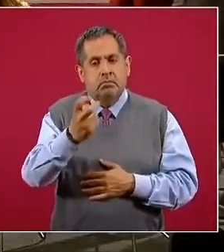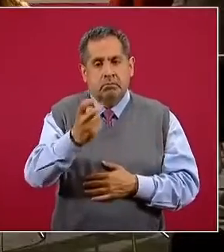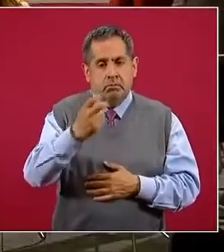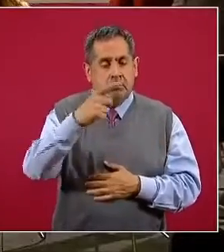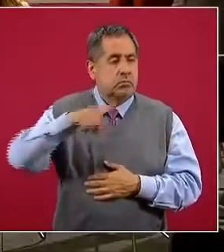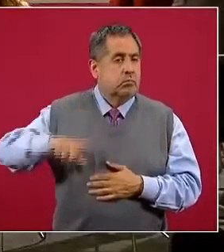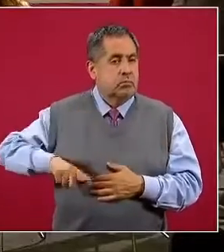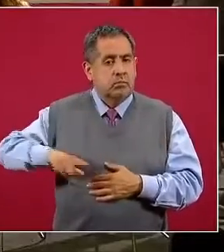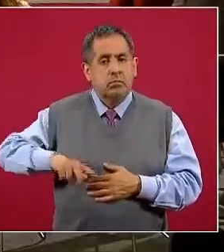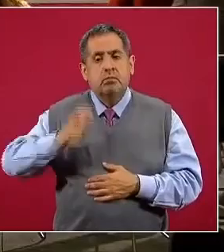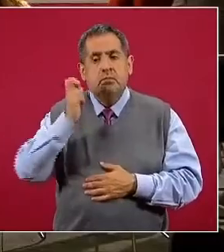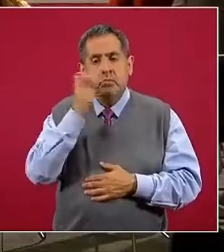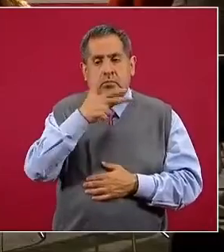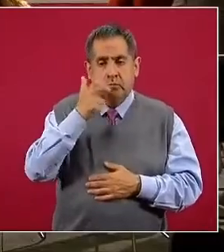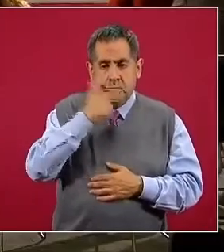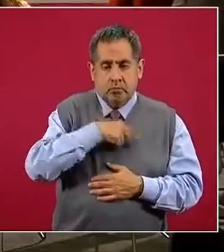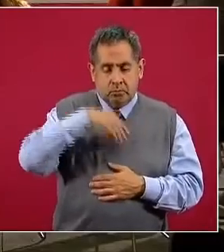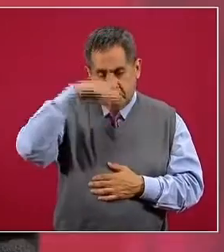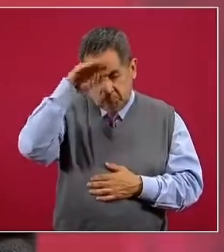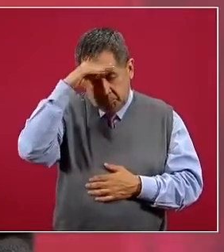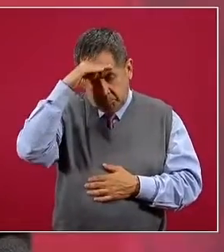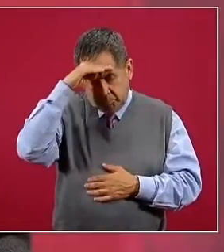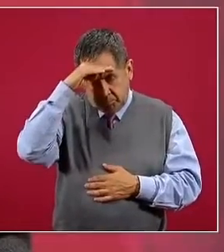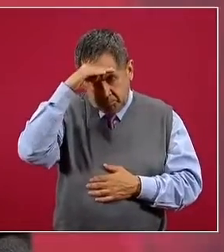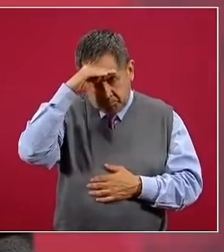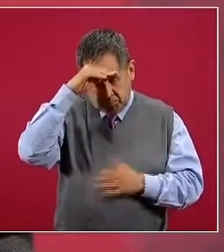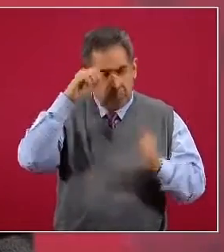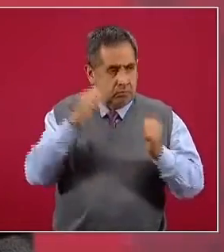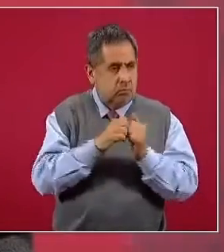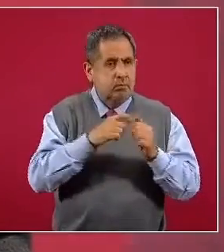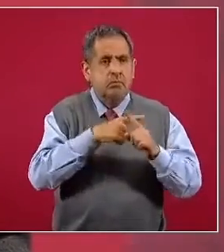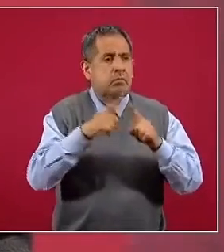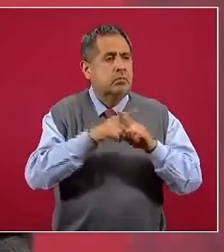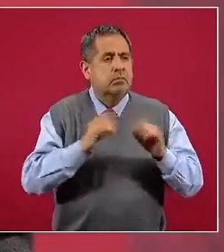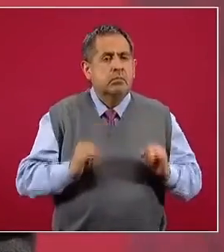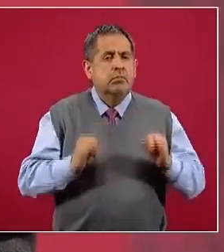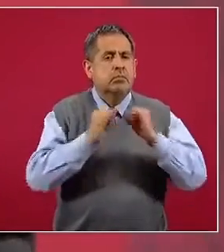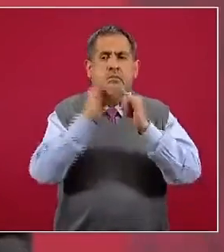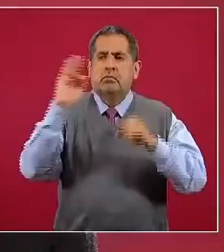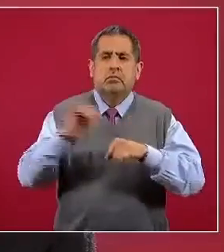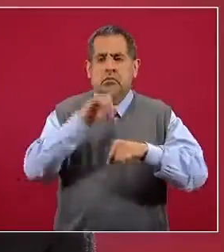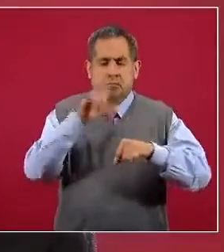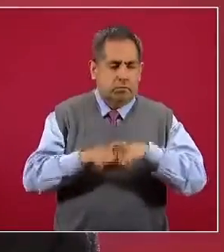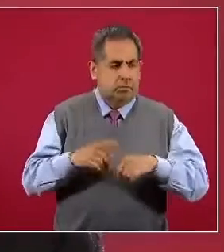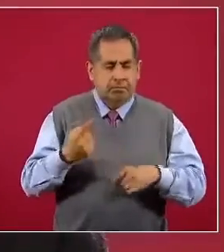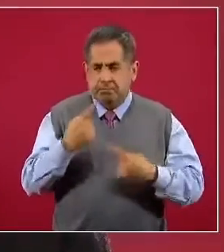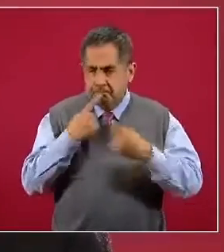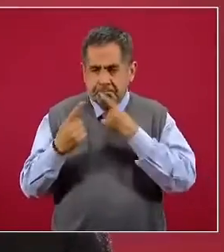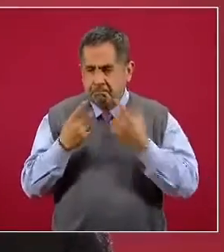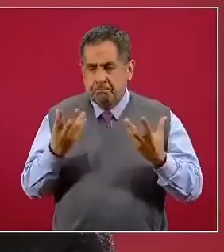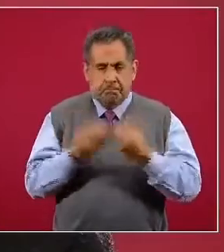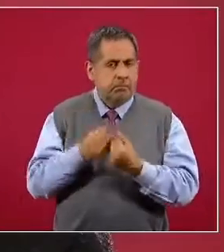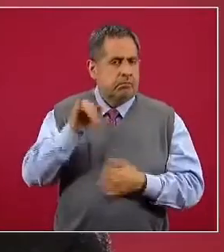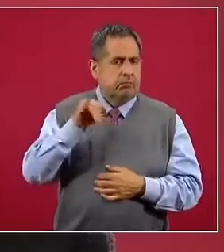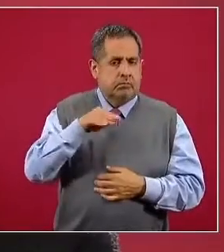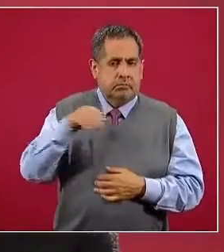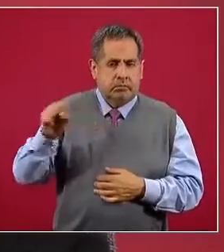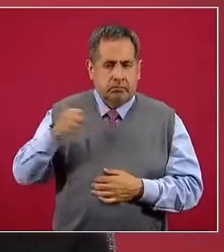una previsión en colaboración con las instituciones federales, en este caso estamos hablando del Seguro